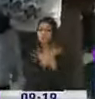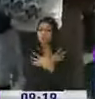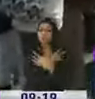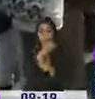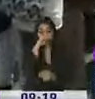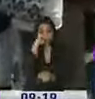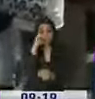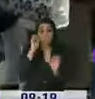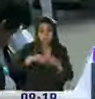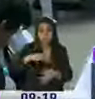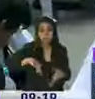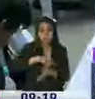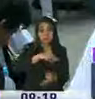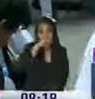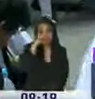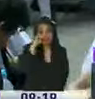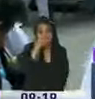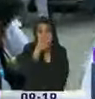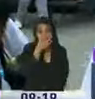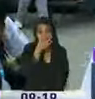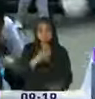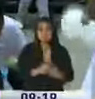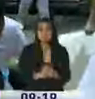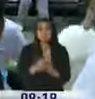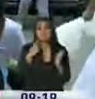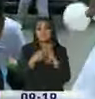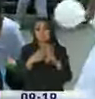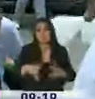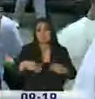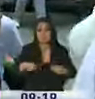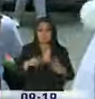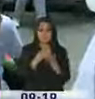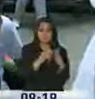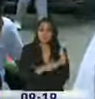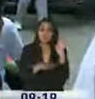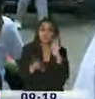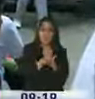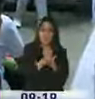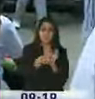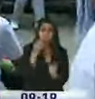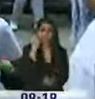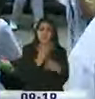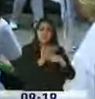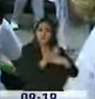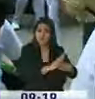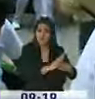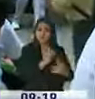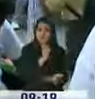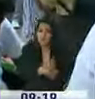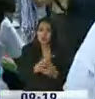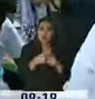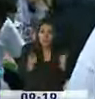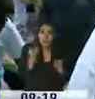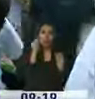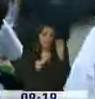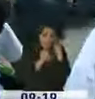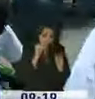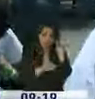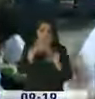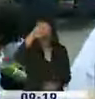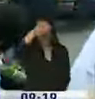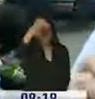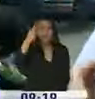sacados de contexto. No podemos admitir que en el proyecto de defensa a la mujer se metan conceptos